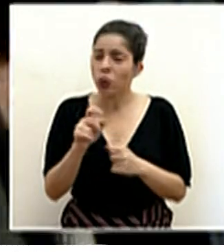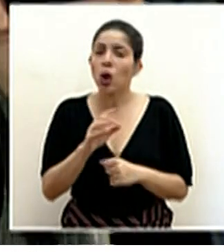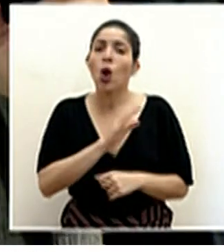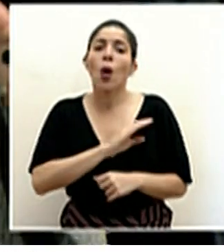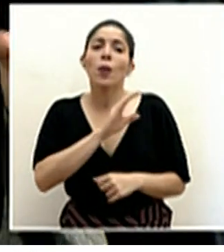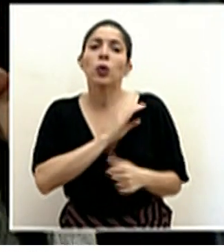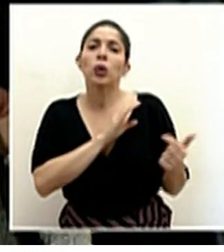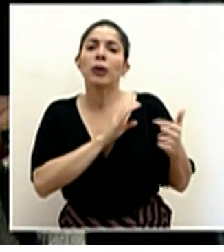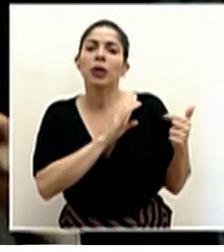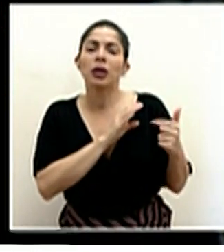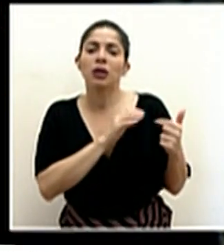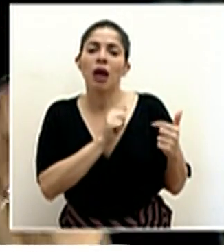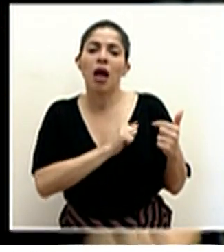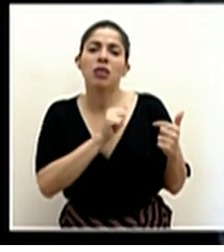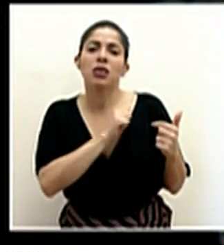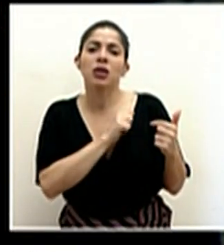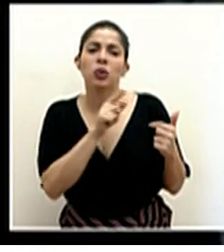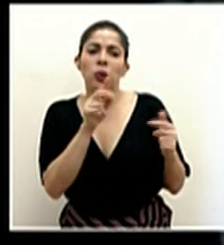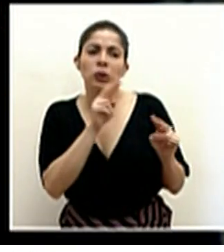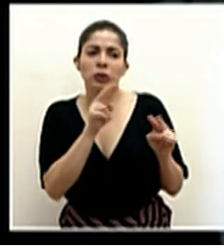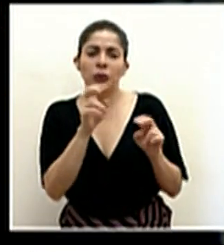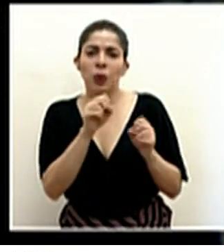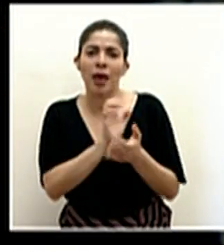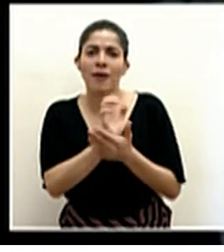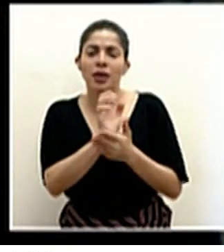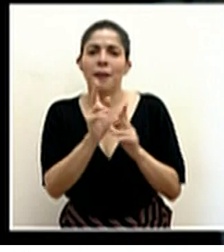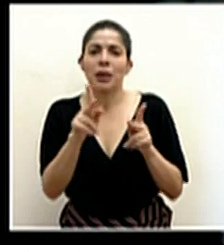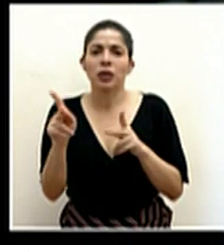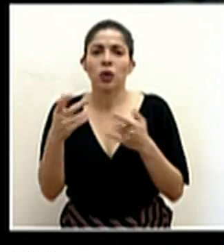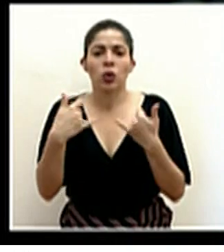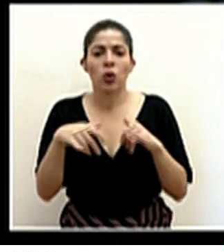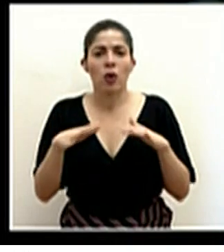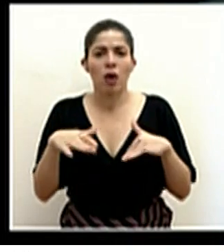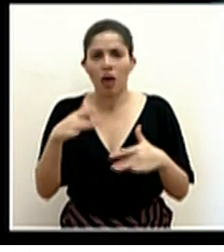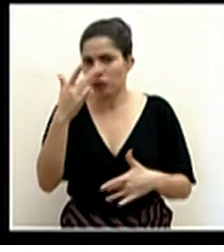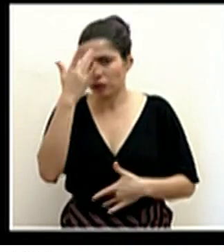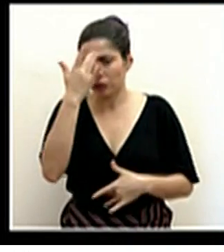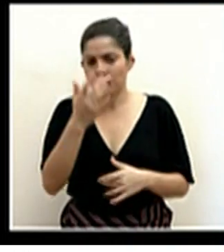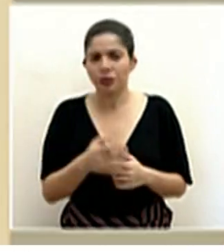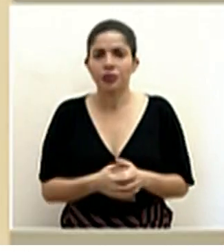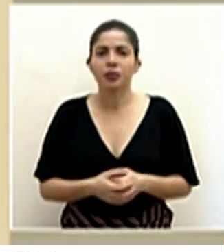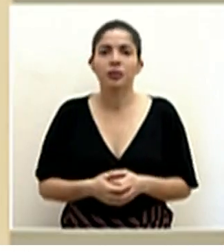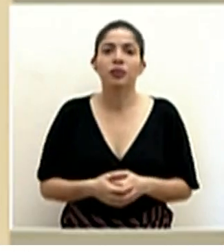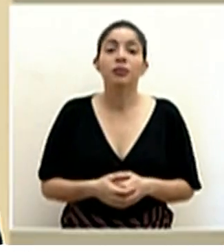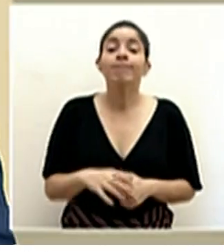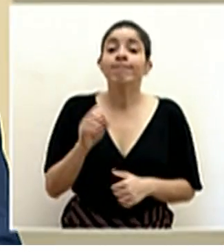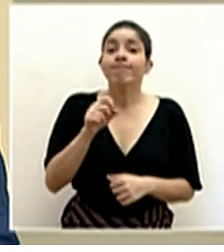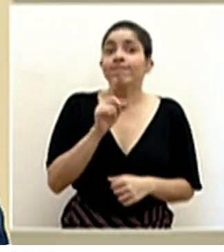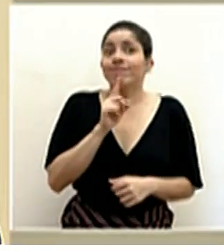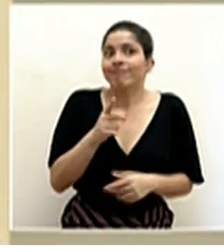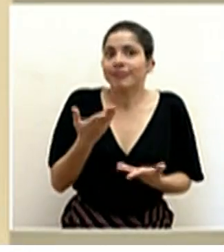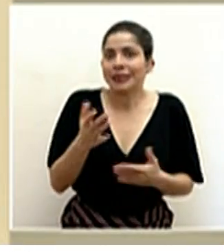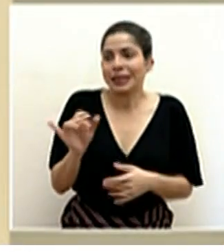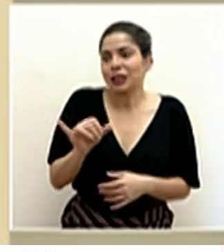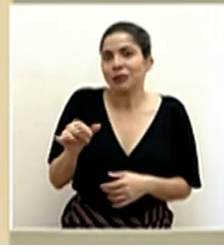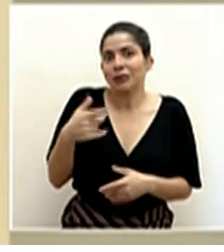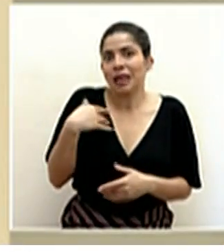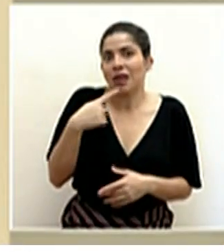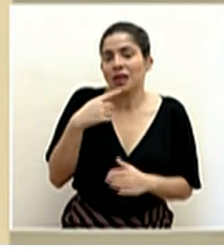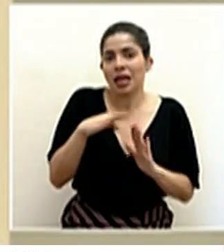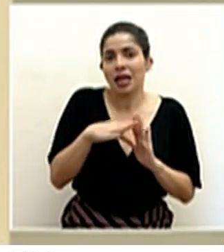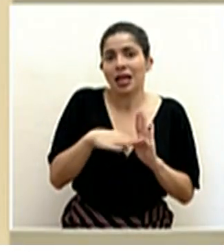comportamiento, ¿verdad? ¿Cuál ha sido el comportamiento que podrían evitar las personas que todavía no se han contagiado? Sí, en realidad no es eso. O sea, que yo siento que tenemos